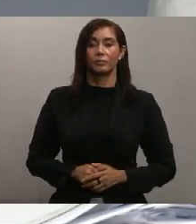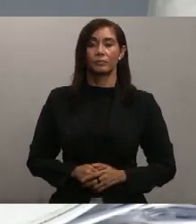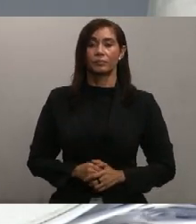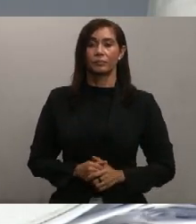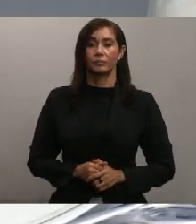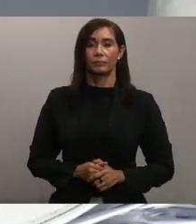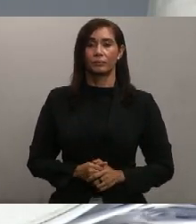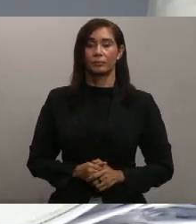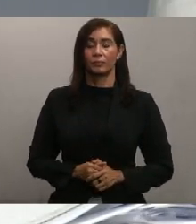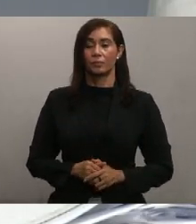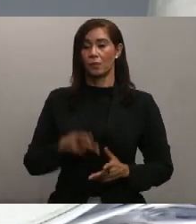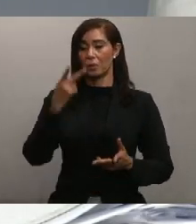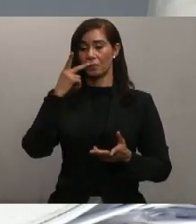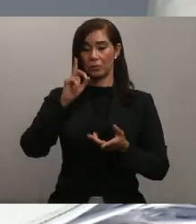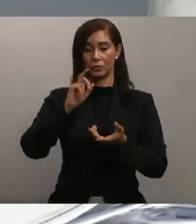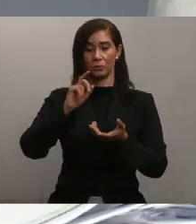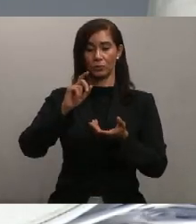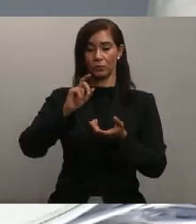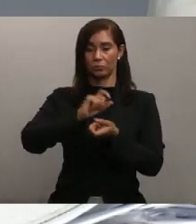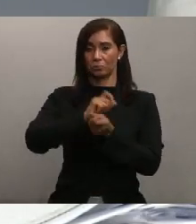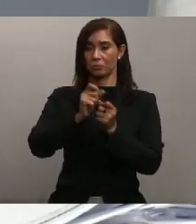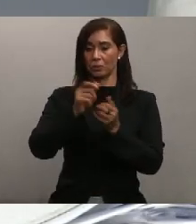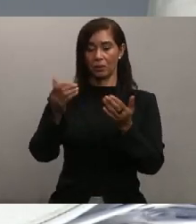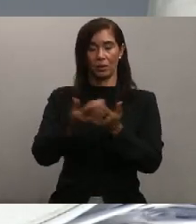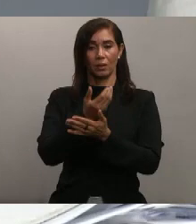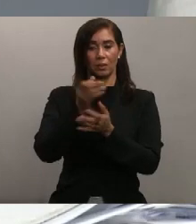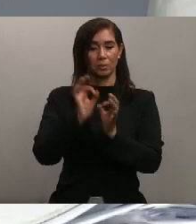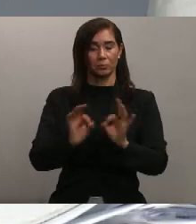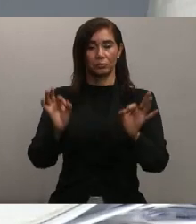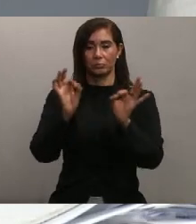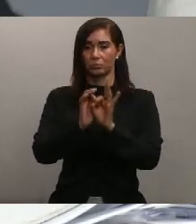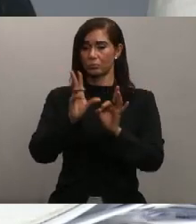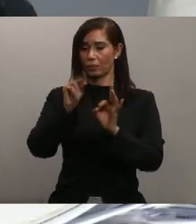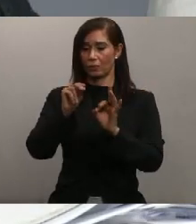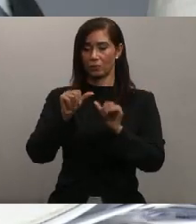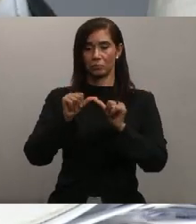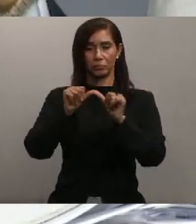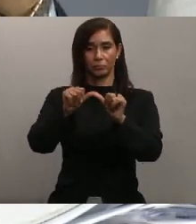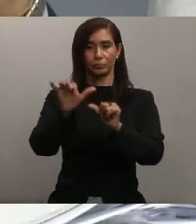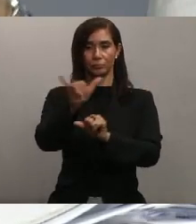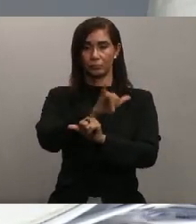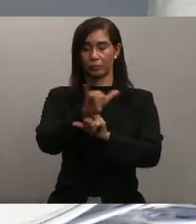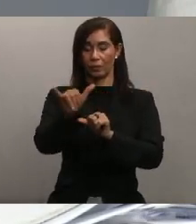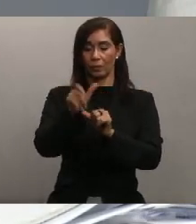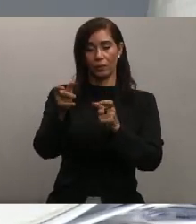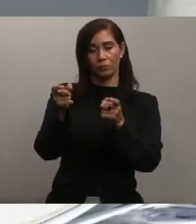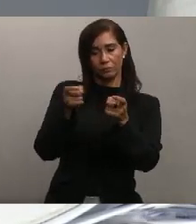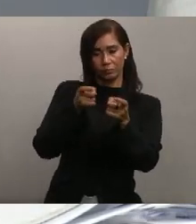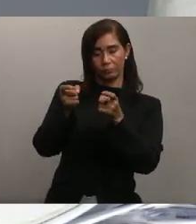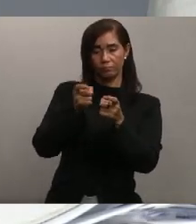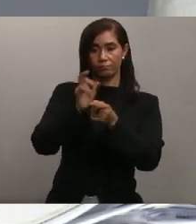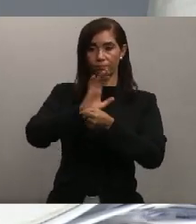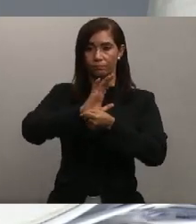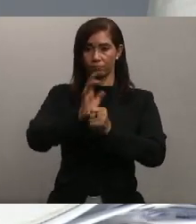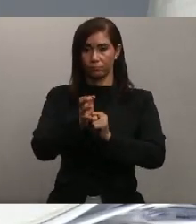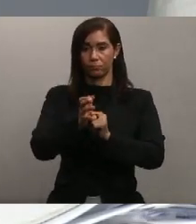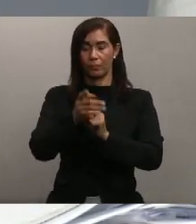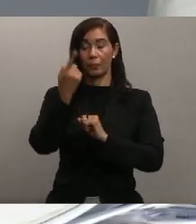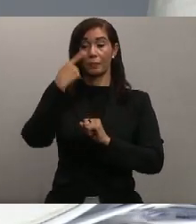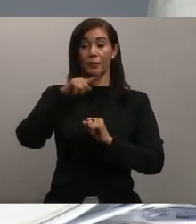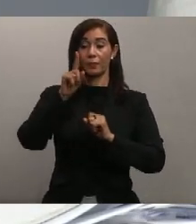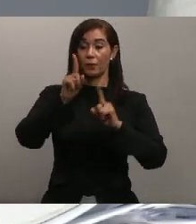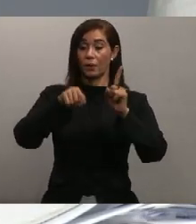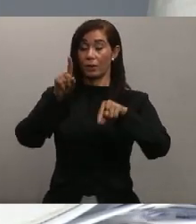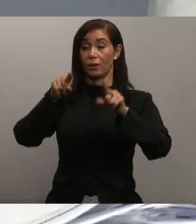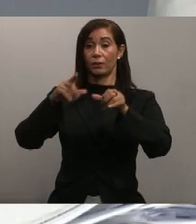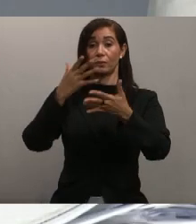novedades importantes ya en las cárceles del país. Se ha estabilizado la situación, pero nos quedan